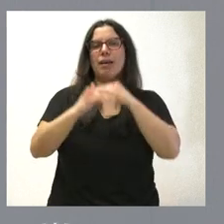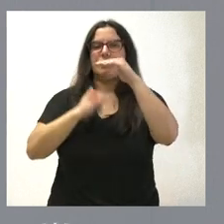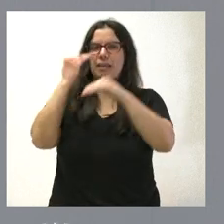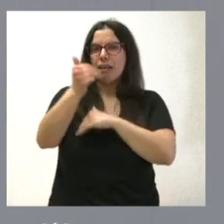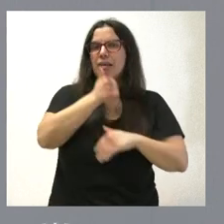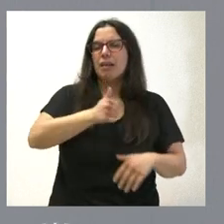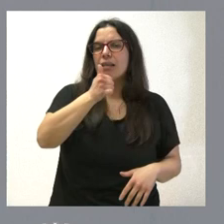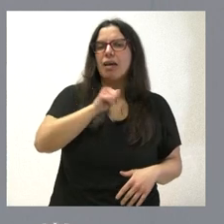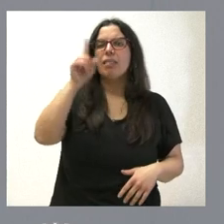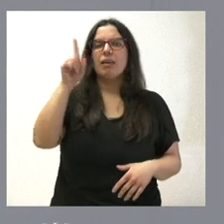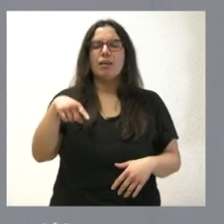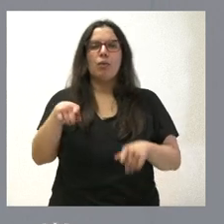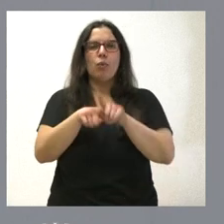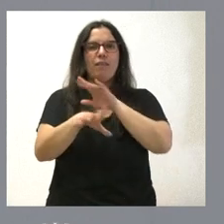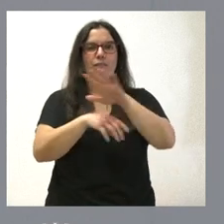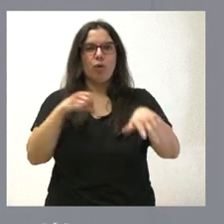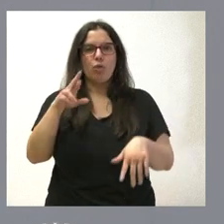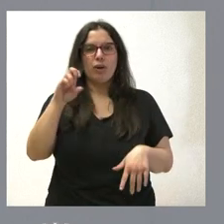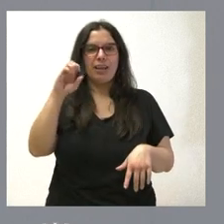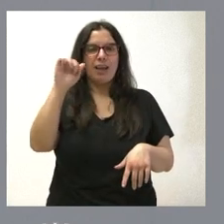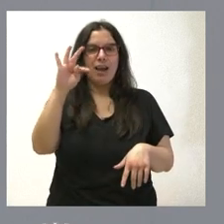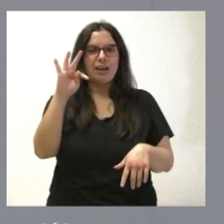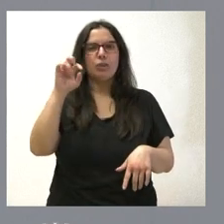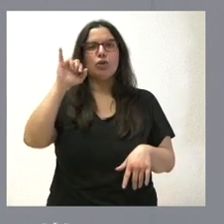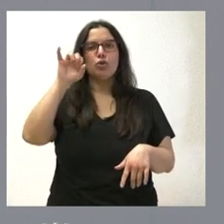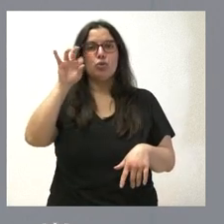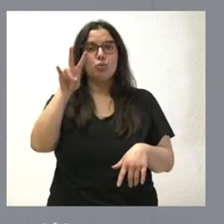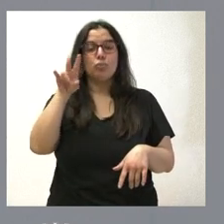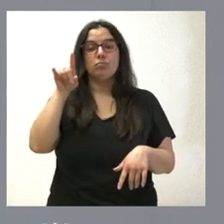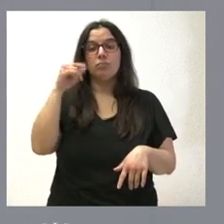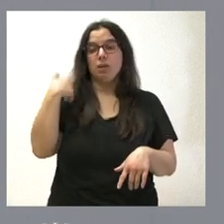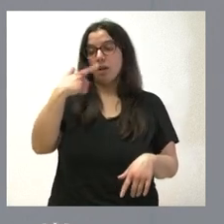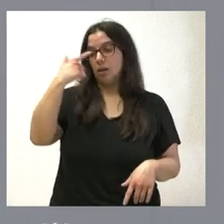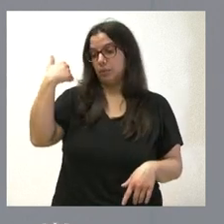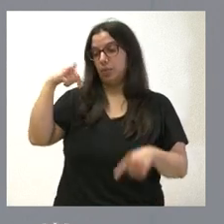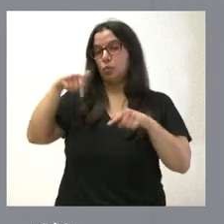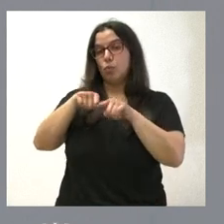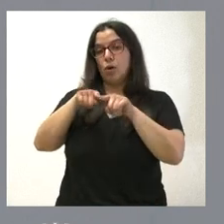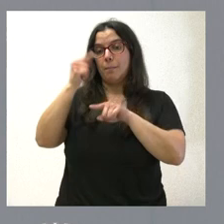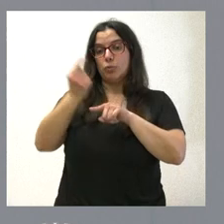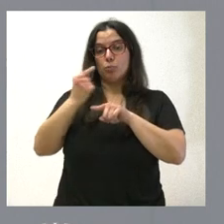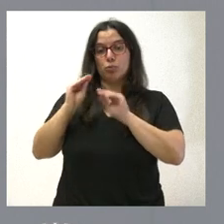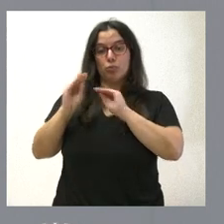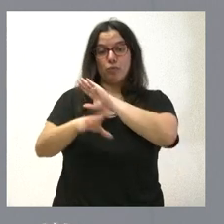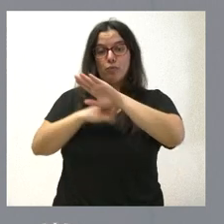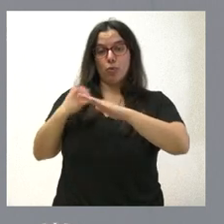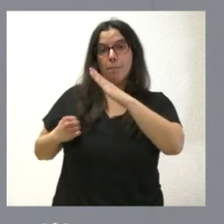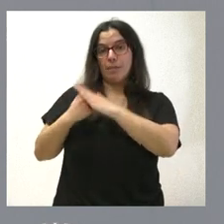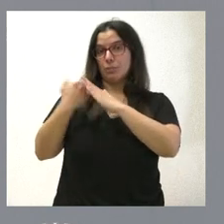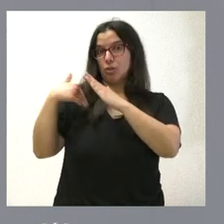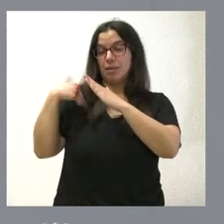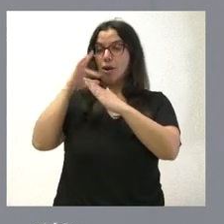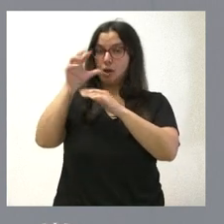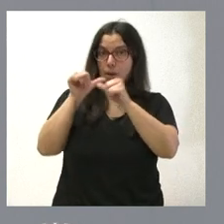ha finalizado su vigencia y en la medida en que el año 23 tocamos techo en la presupuestación de estos fondos a partir del año 24 hay